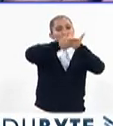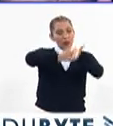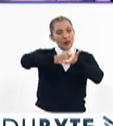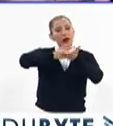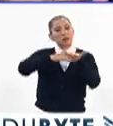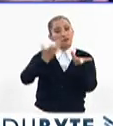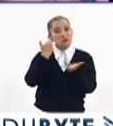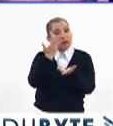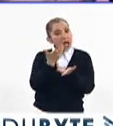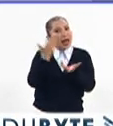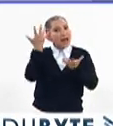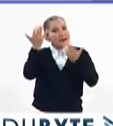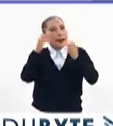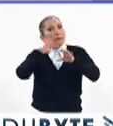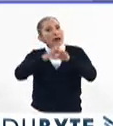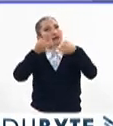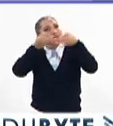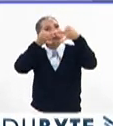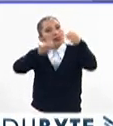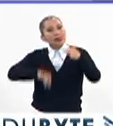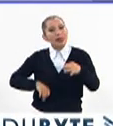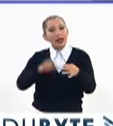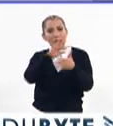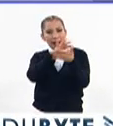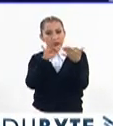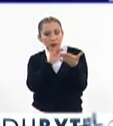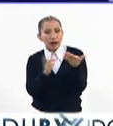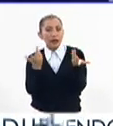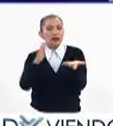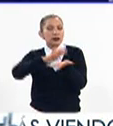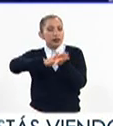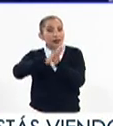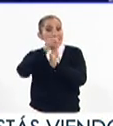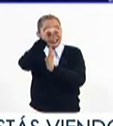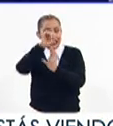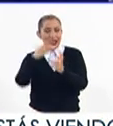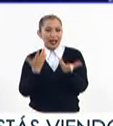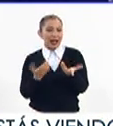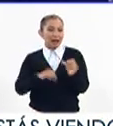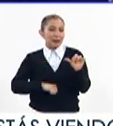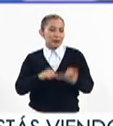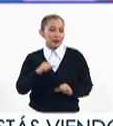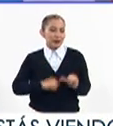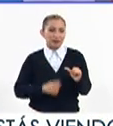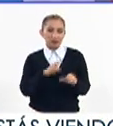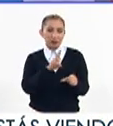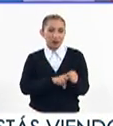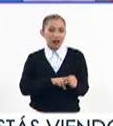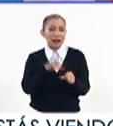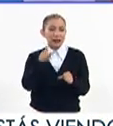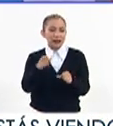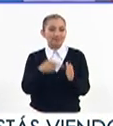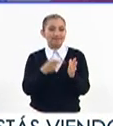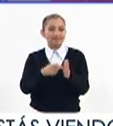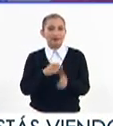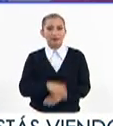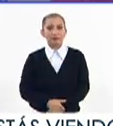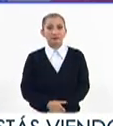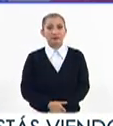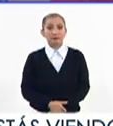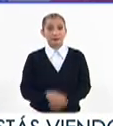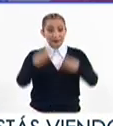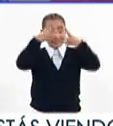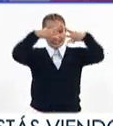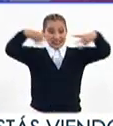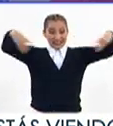con las que se busca crear un mayor interés en la lectura y volver de este acto una actividad natural y frecuente.